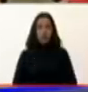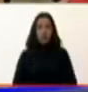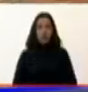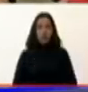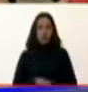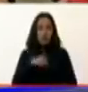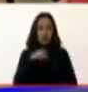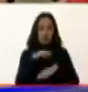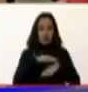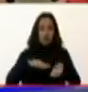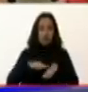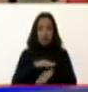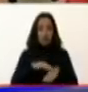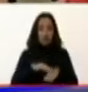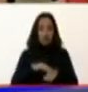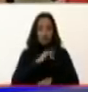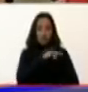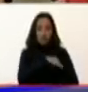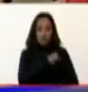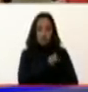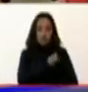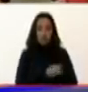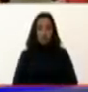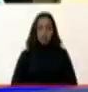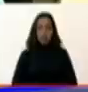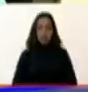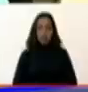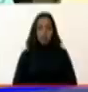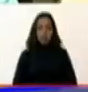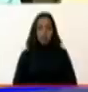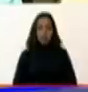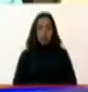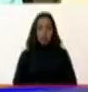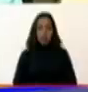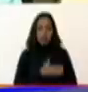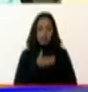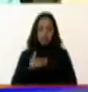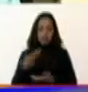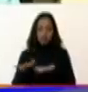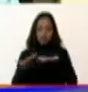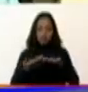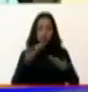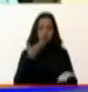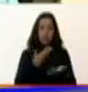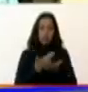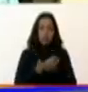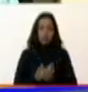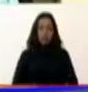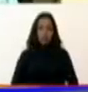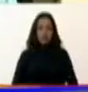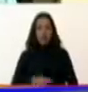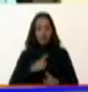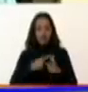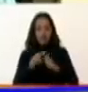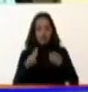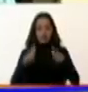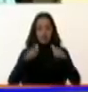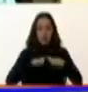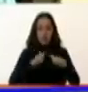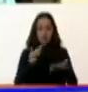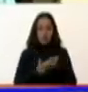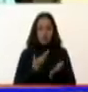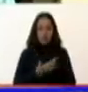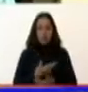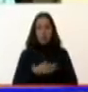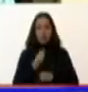Poder Popular para las Universidades, le pedí una propuesta y me trajo una propuesta. Y puedo anunciar ante